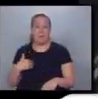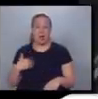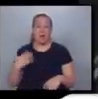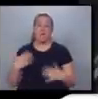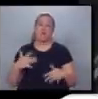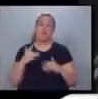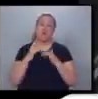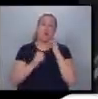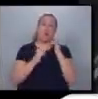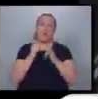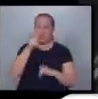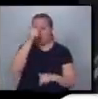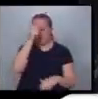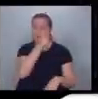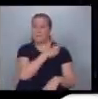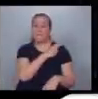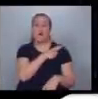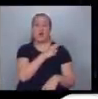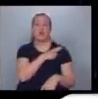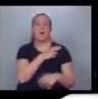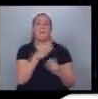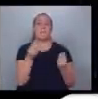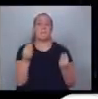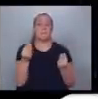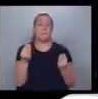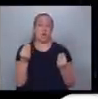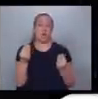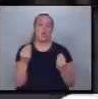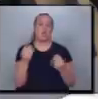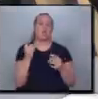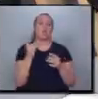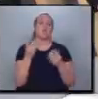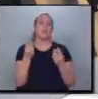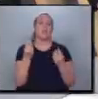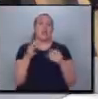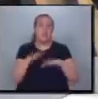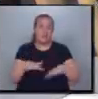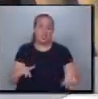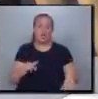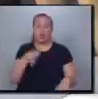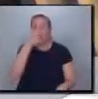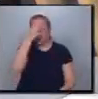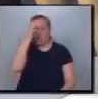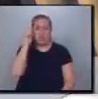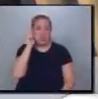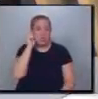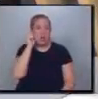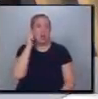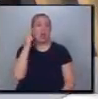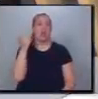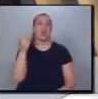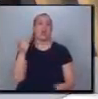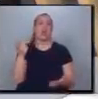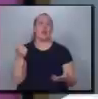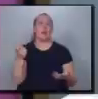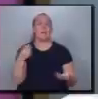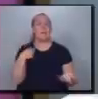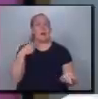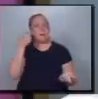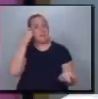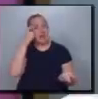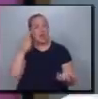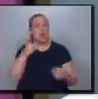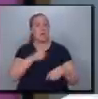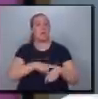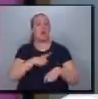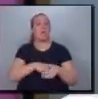el comisario, porque hay que tener siempre presente que son chicos, 12 años, ¿no? Traumatismo de tórax. Sí, me imagino lo que habrá sido fracturas. El momento